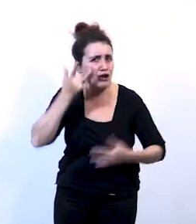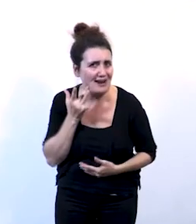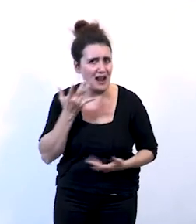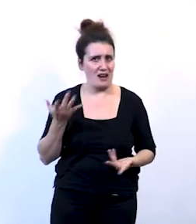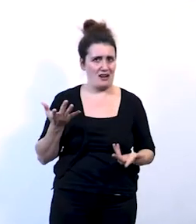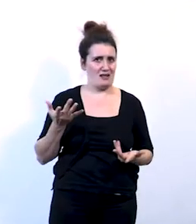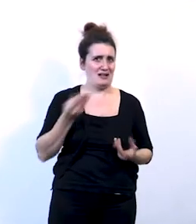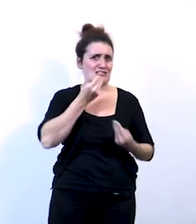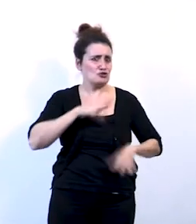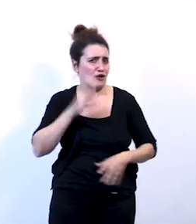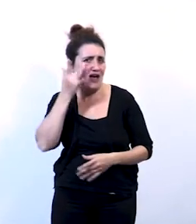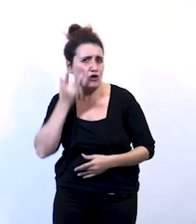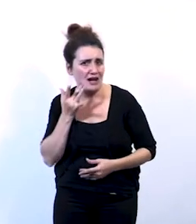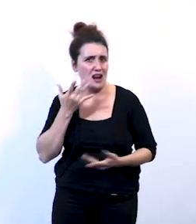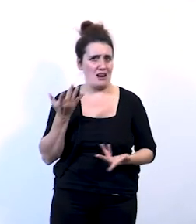forma